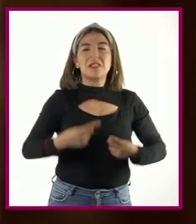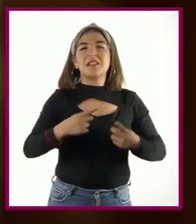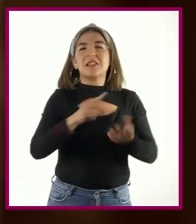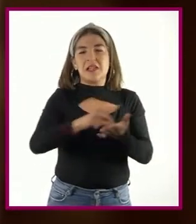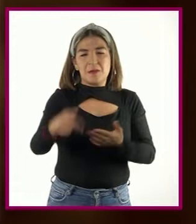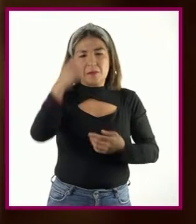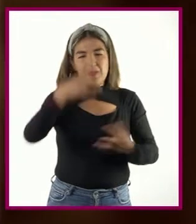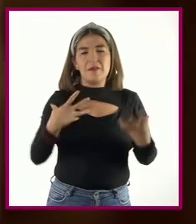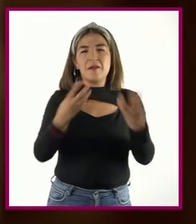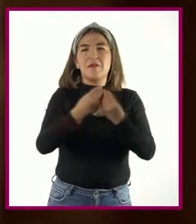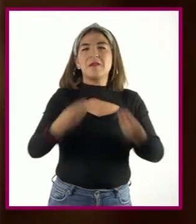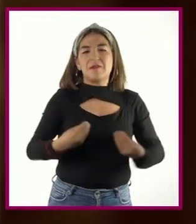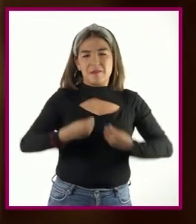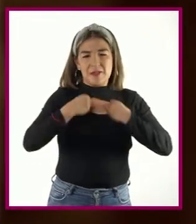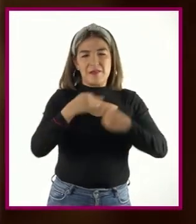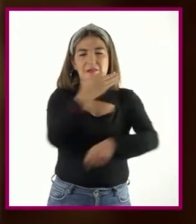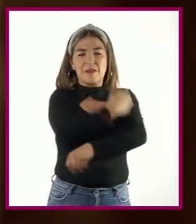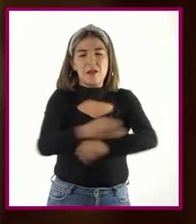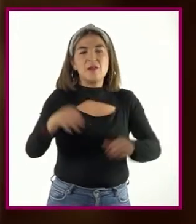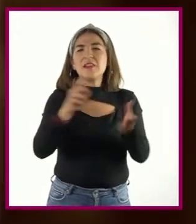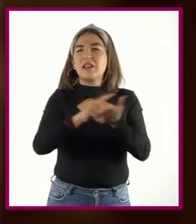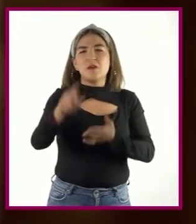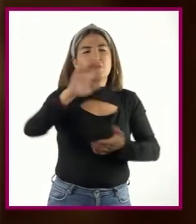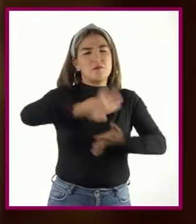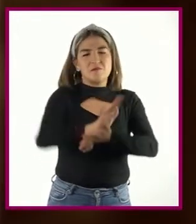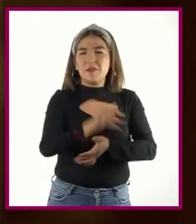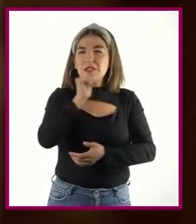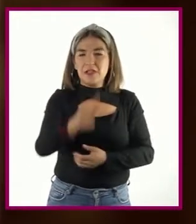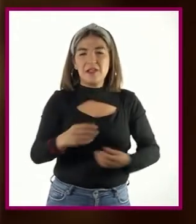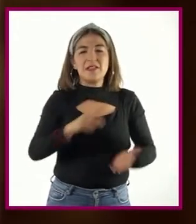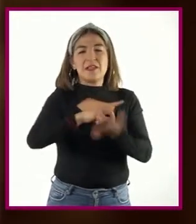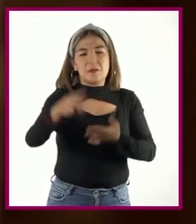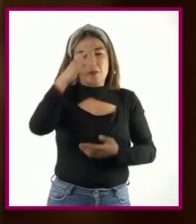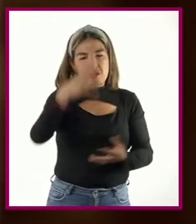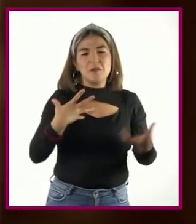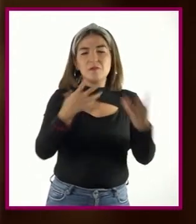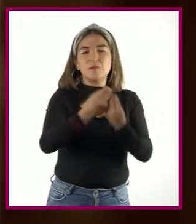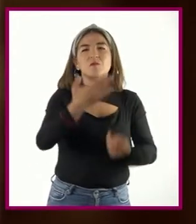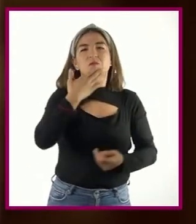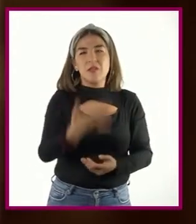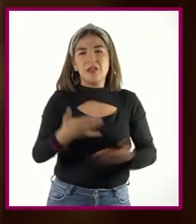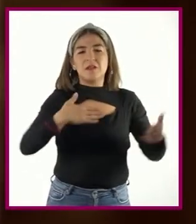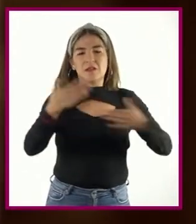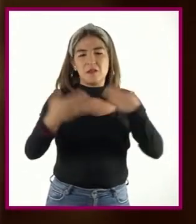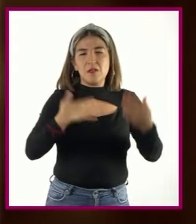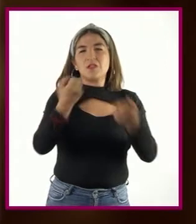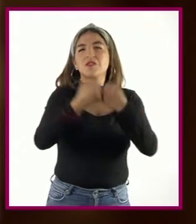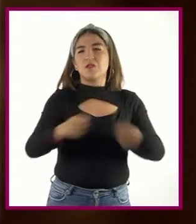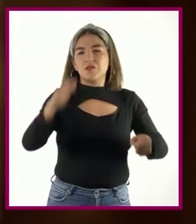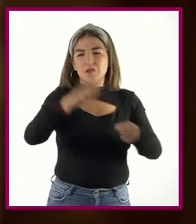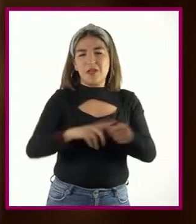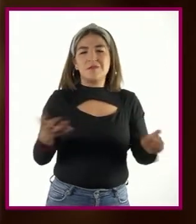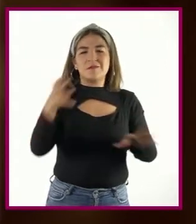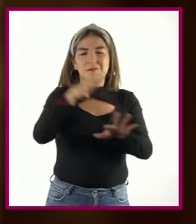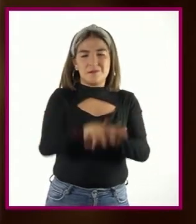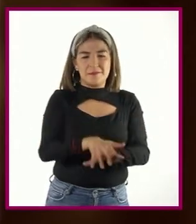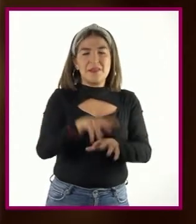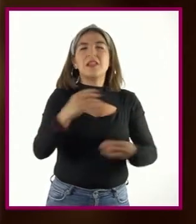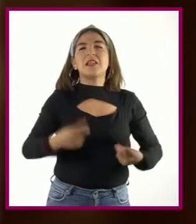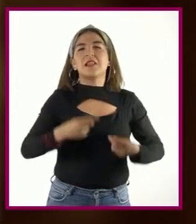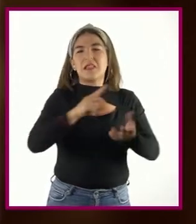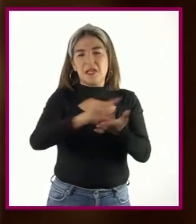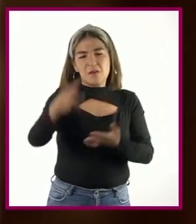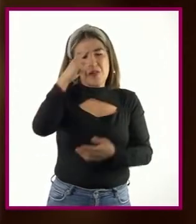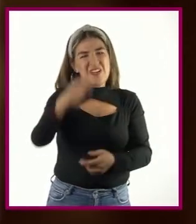igualdad sustantiva. Derecho a no ser discriminado. Derecho a vivir en condiciones de bienestar y a un sano desarrollo integral. Derecho a una vida libre